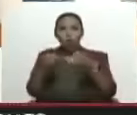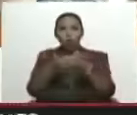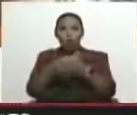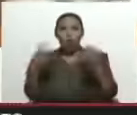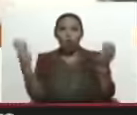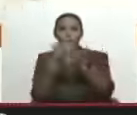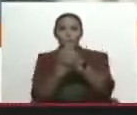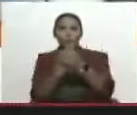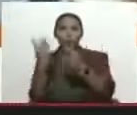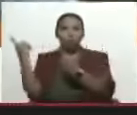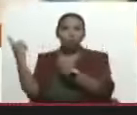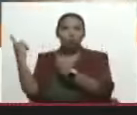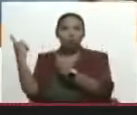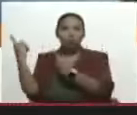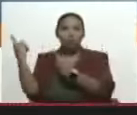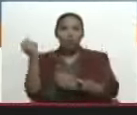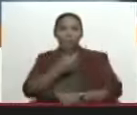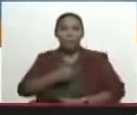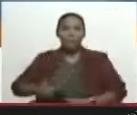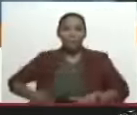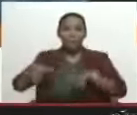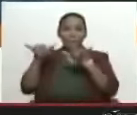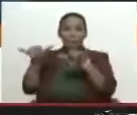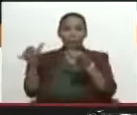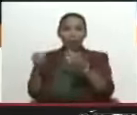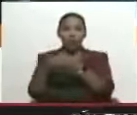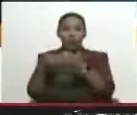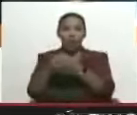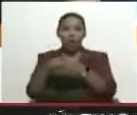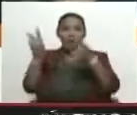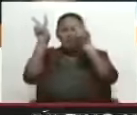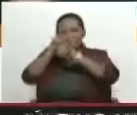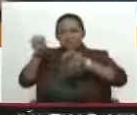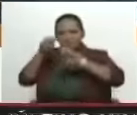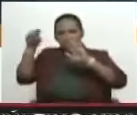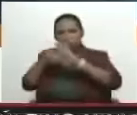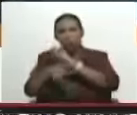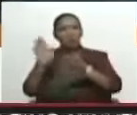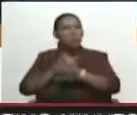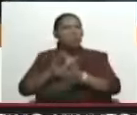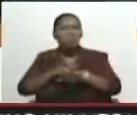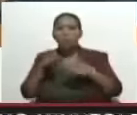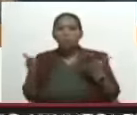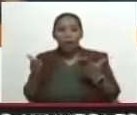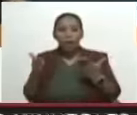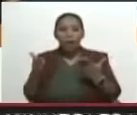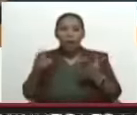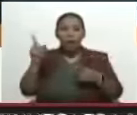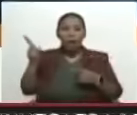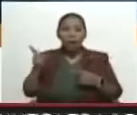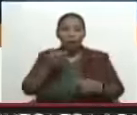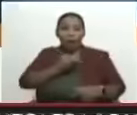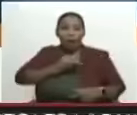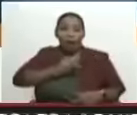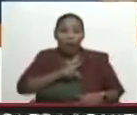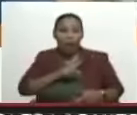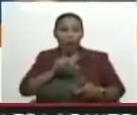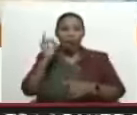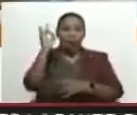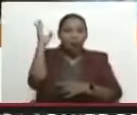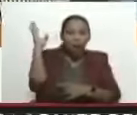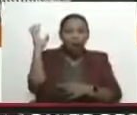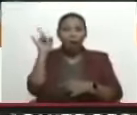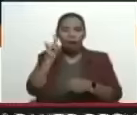José María Casal, presidente de la misma. ¿Y por qué están siendo investigados? Por todos y cada uno de los vicios, por todas y cada uno